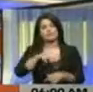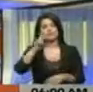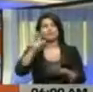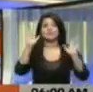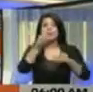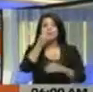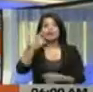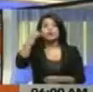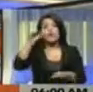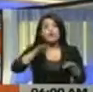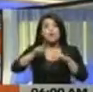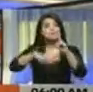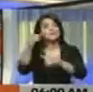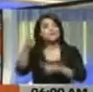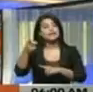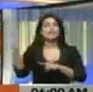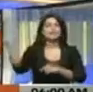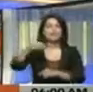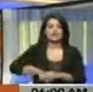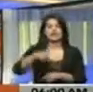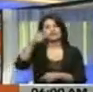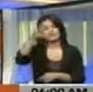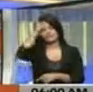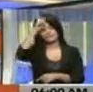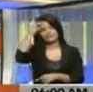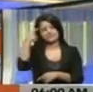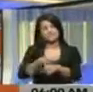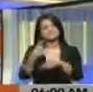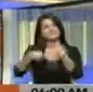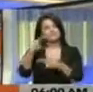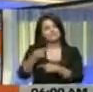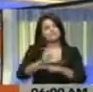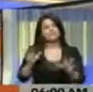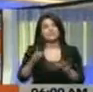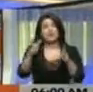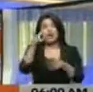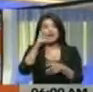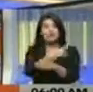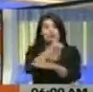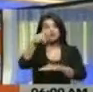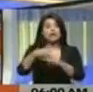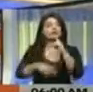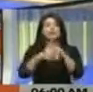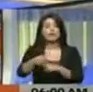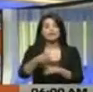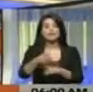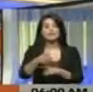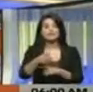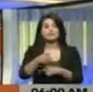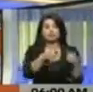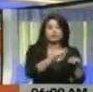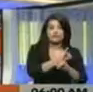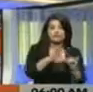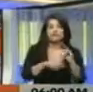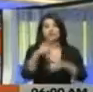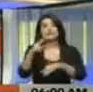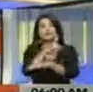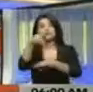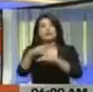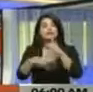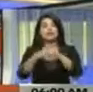tengan feliz jueves. Mañana ya se va a incorporar mi hermano del alma, Hernán Canorea. Escuchamos el himno. después de este sonero clásico del Caribe. Y ahí está,